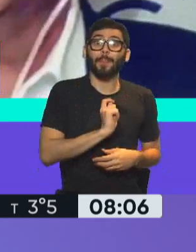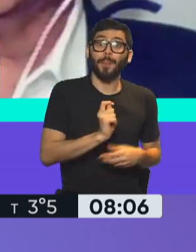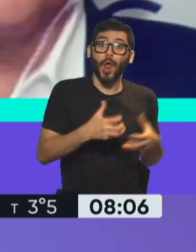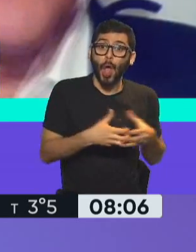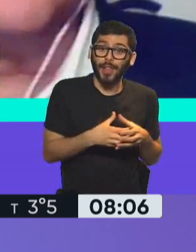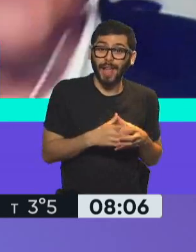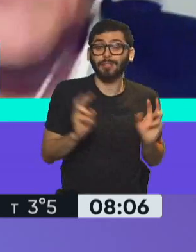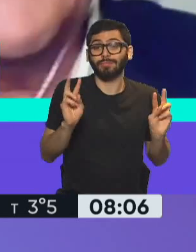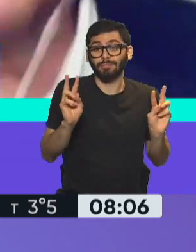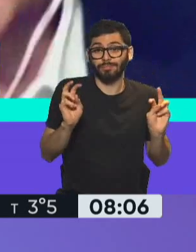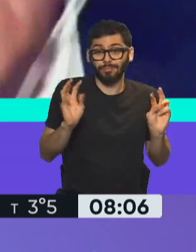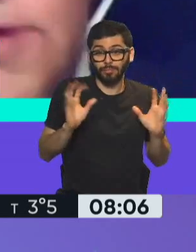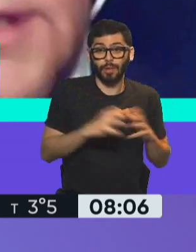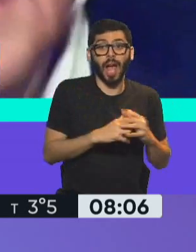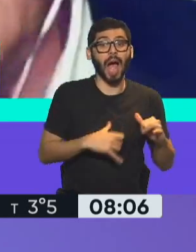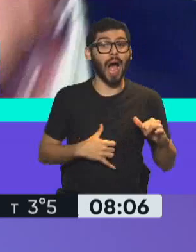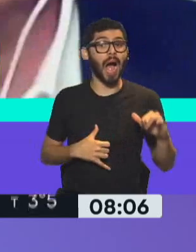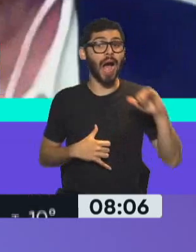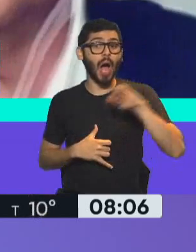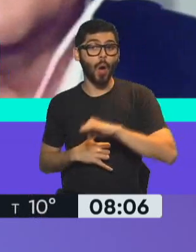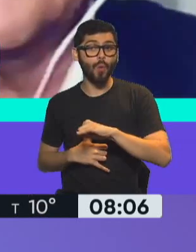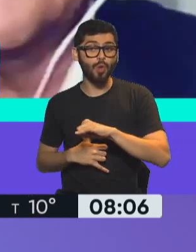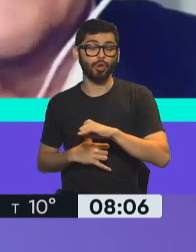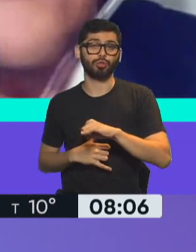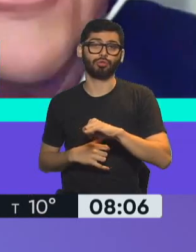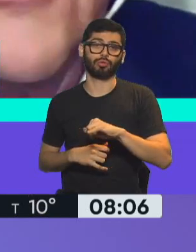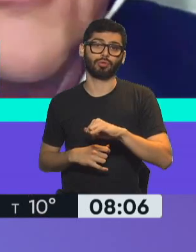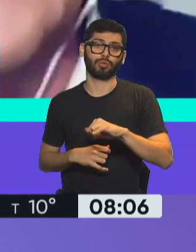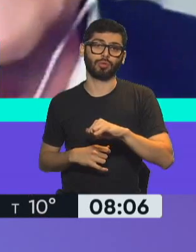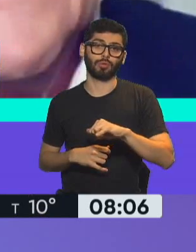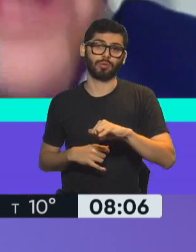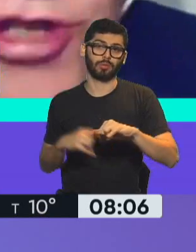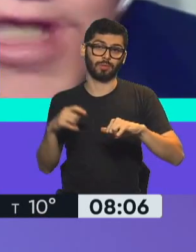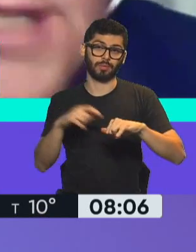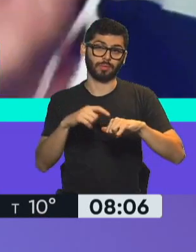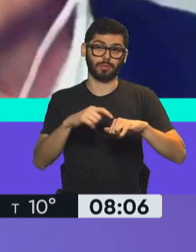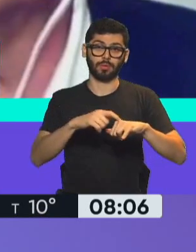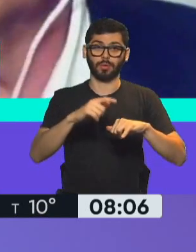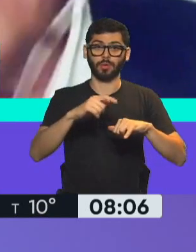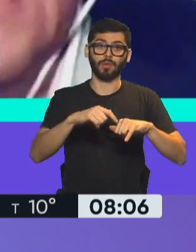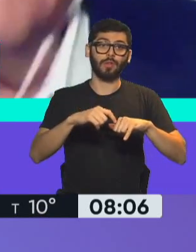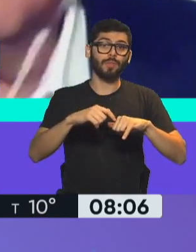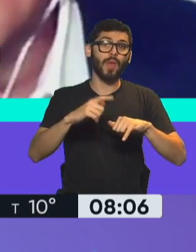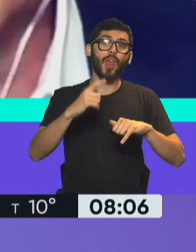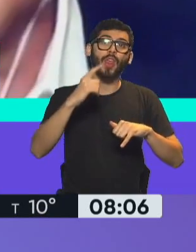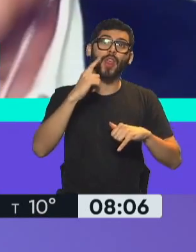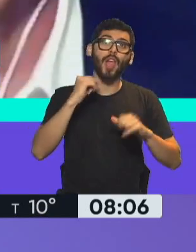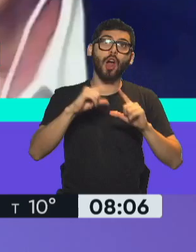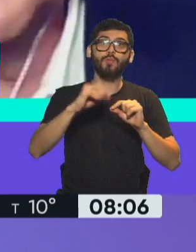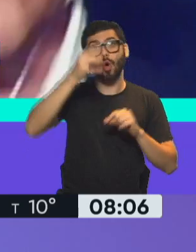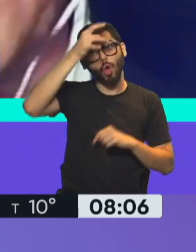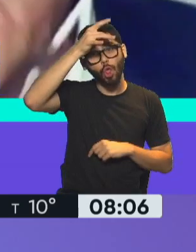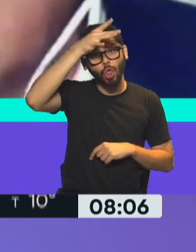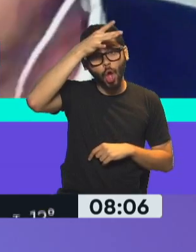teóricamente, que se volvieron en el avión que dejó a los gendarmes el día 12, con lo cual